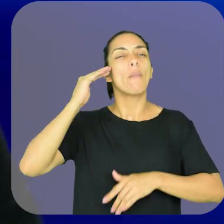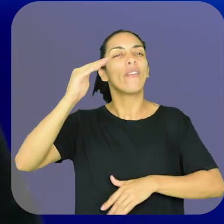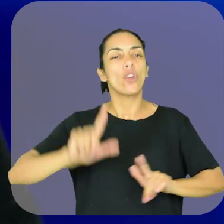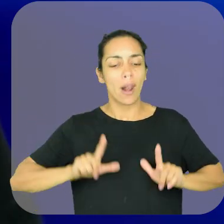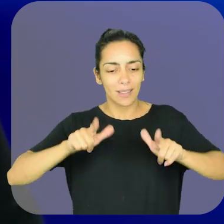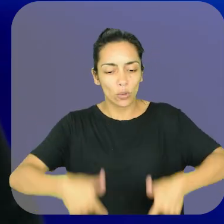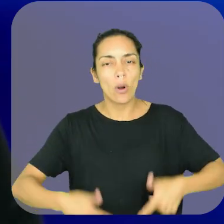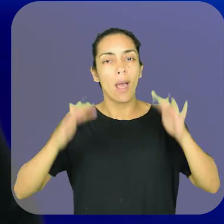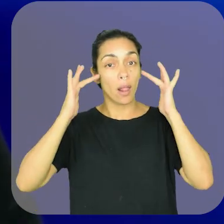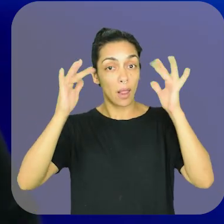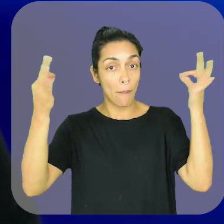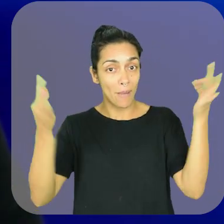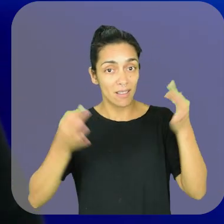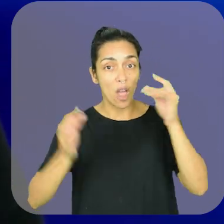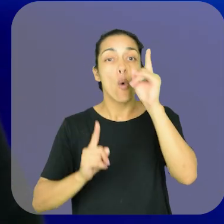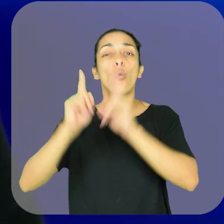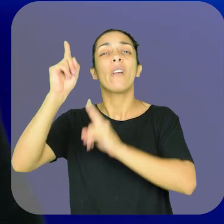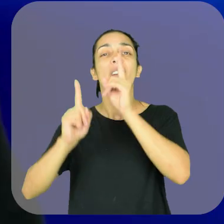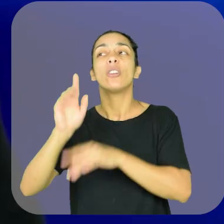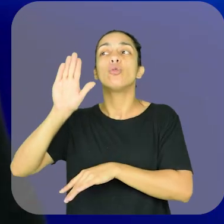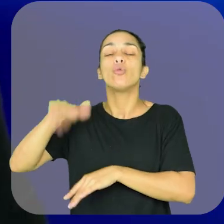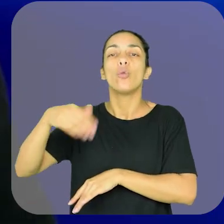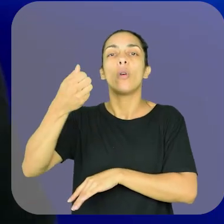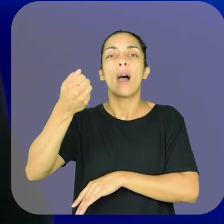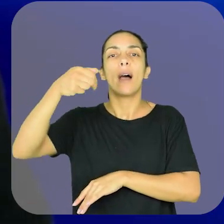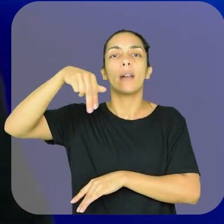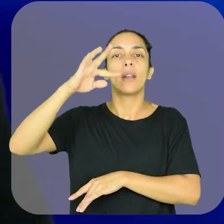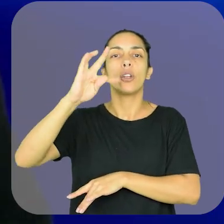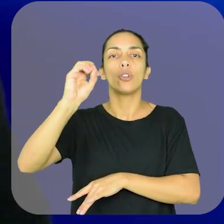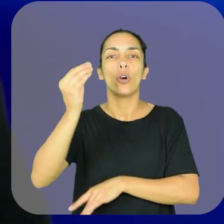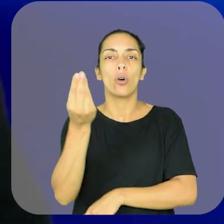educación especial de la Universidad de Antioquia.